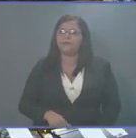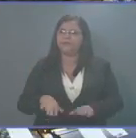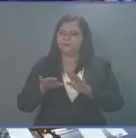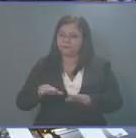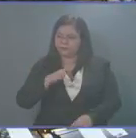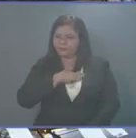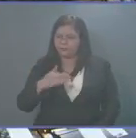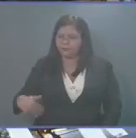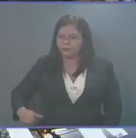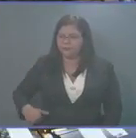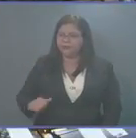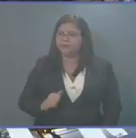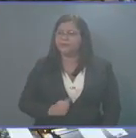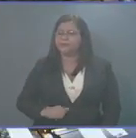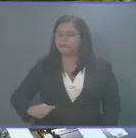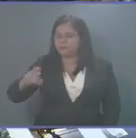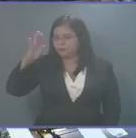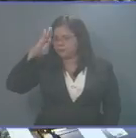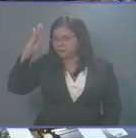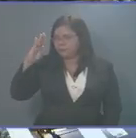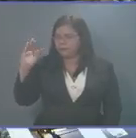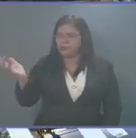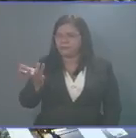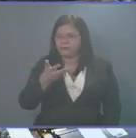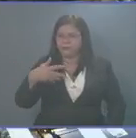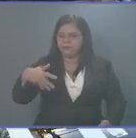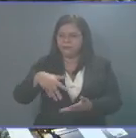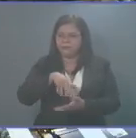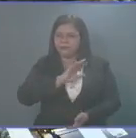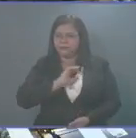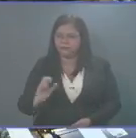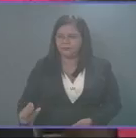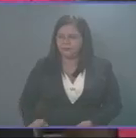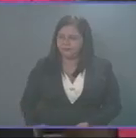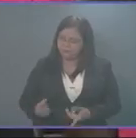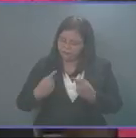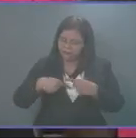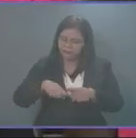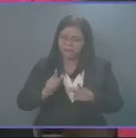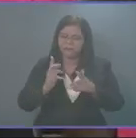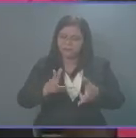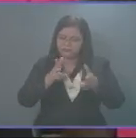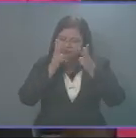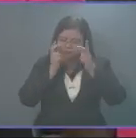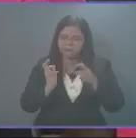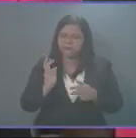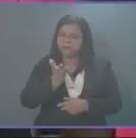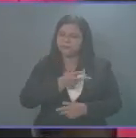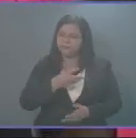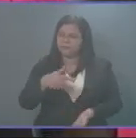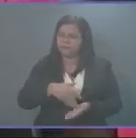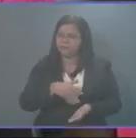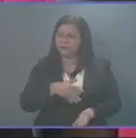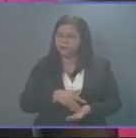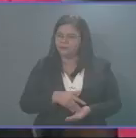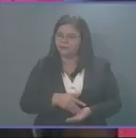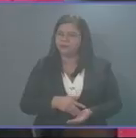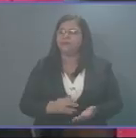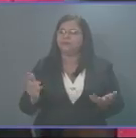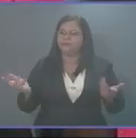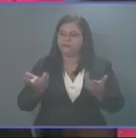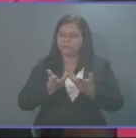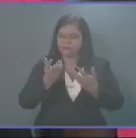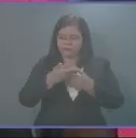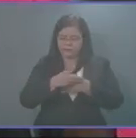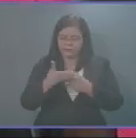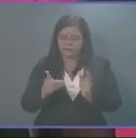Gracias, presidente. Un saludo al pueblo salvadoreño que le da seguimiento a esta sesión plenaria. A los colegas diputadas